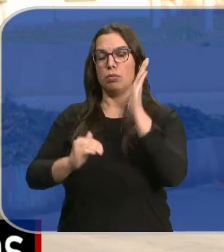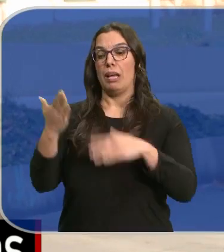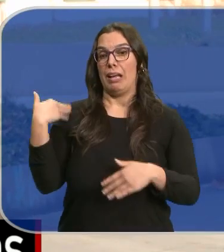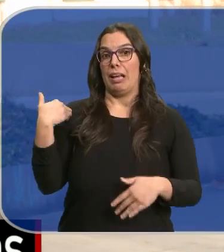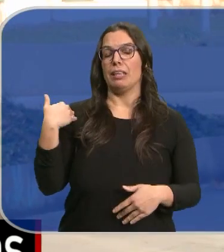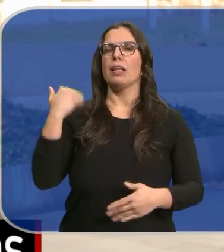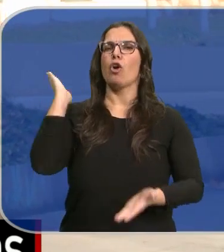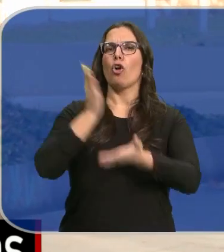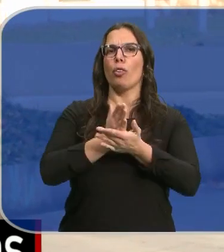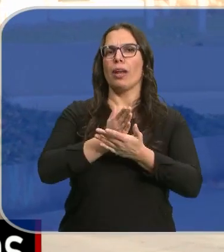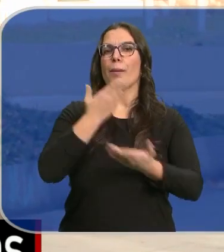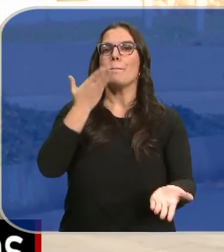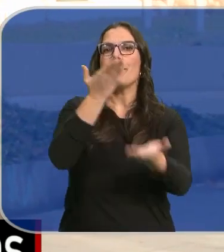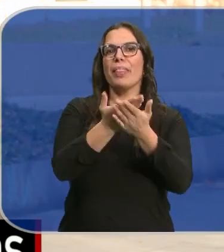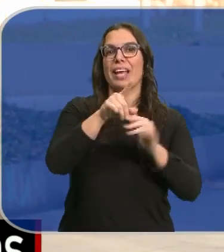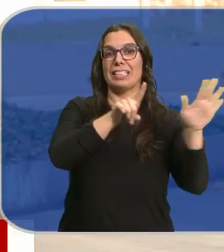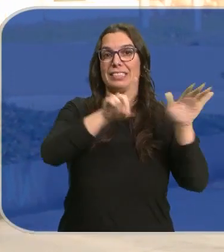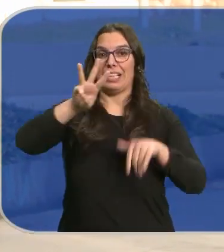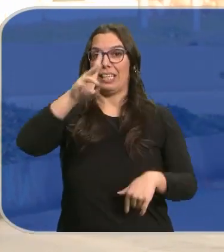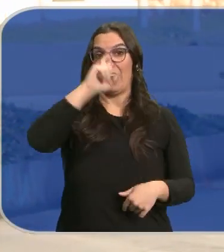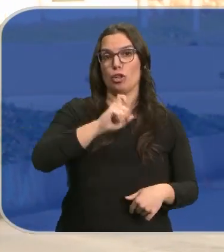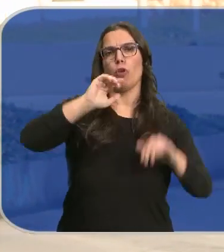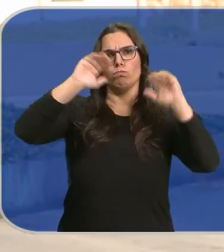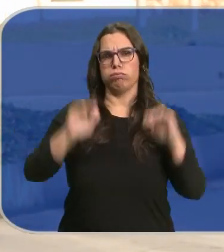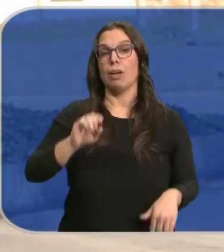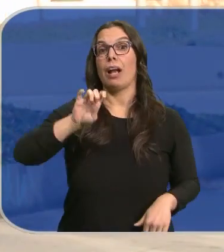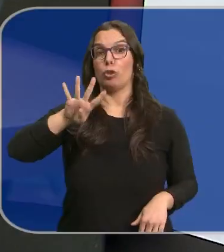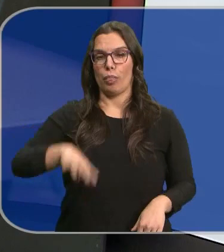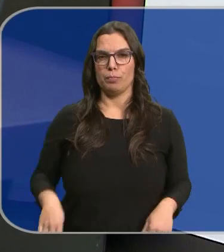los 63 años que se pedían en principio a 14.